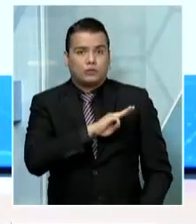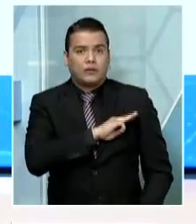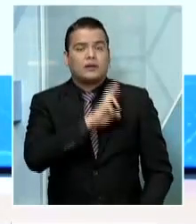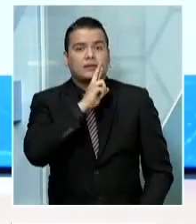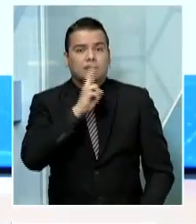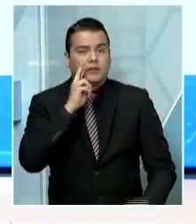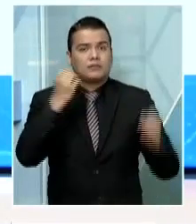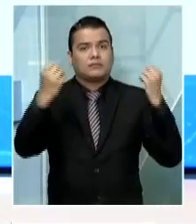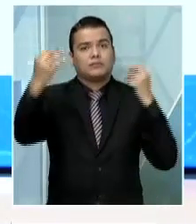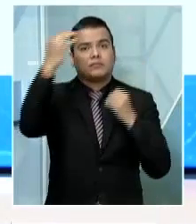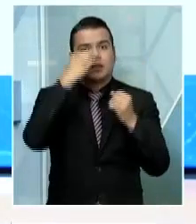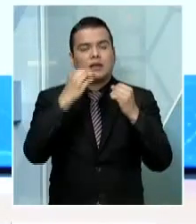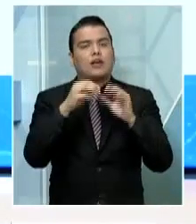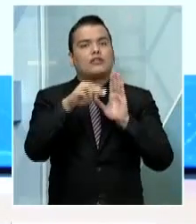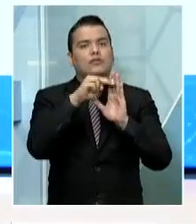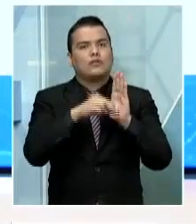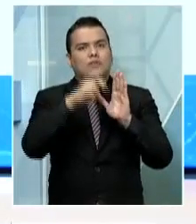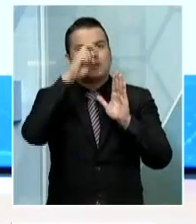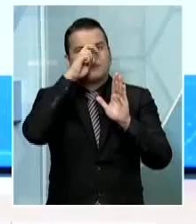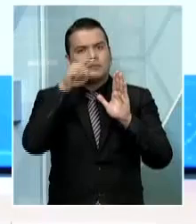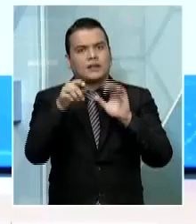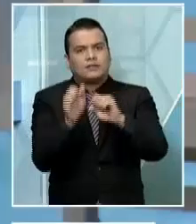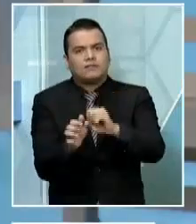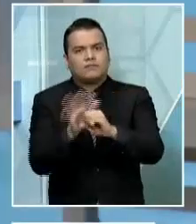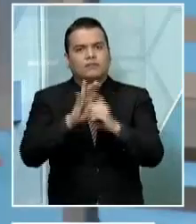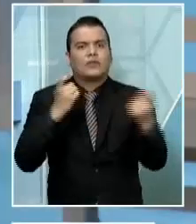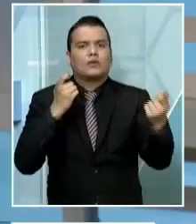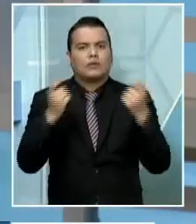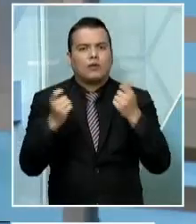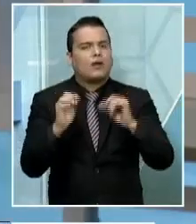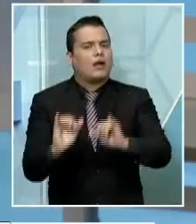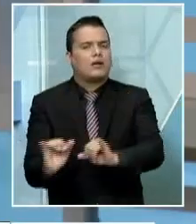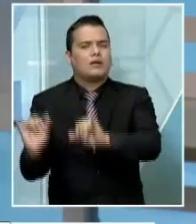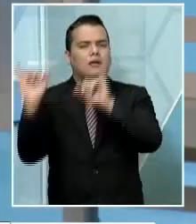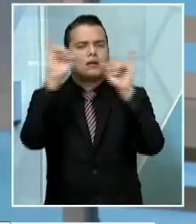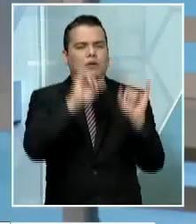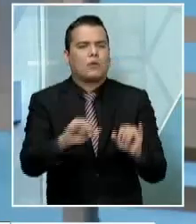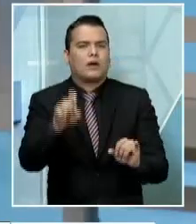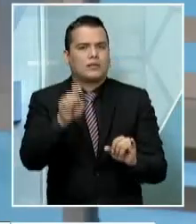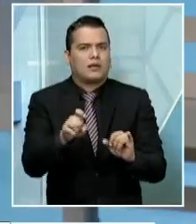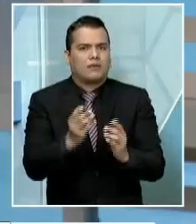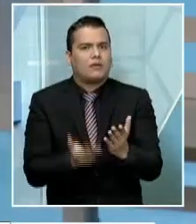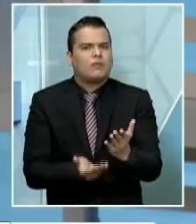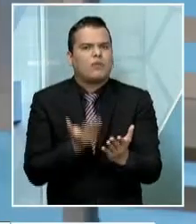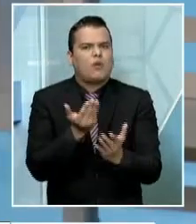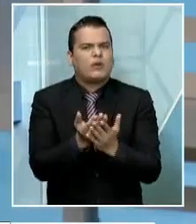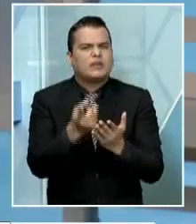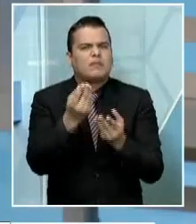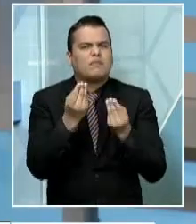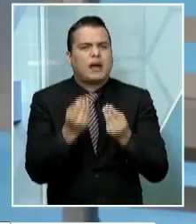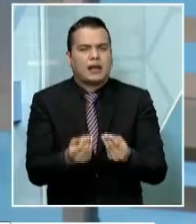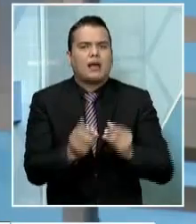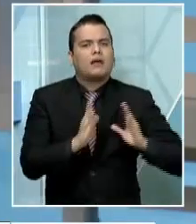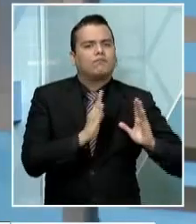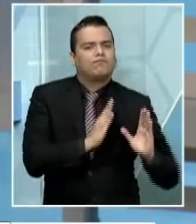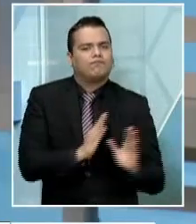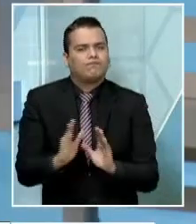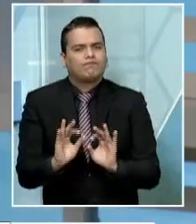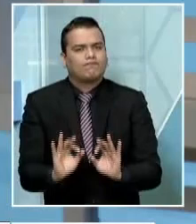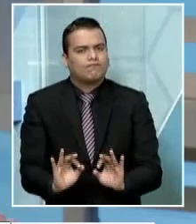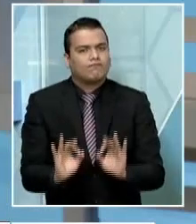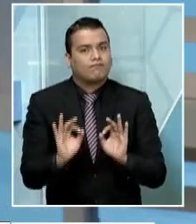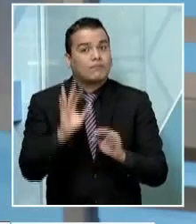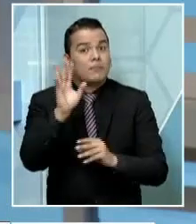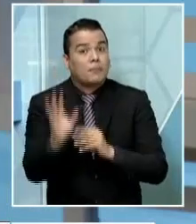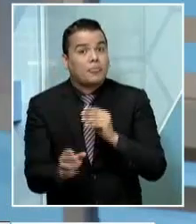discotecas para evitar la propagación del COVID-19, Lorena. La propuesta Otto, además de darle un orden al entretenimiento nocturno, también tiene la